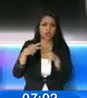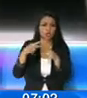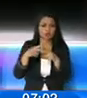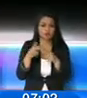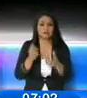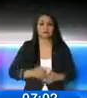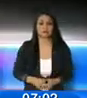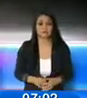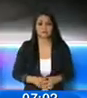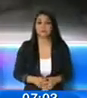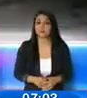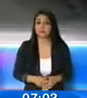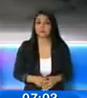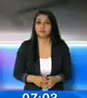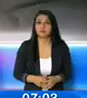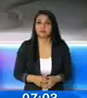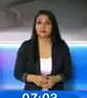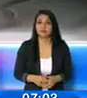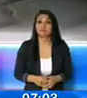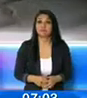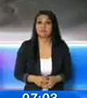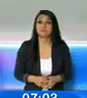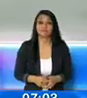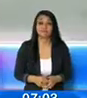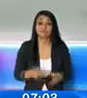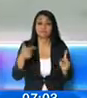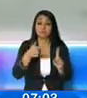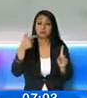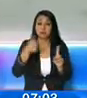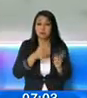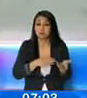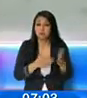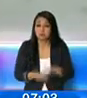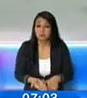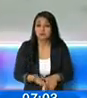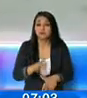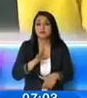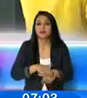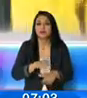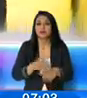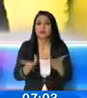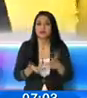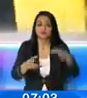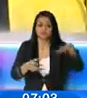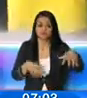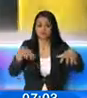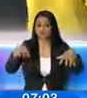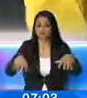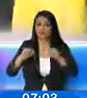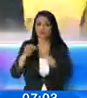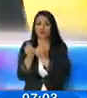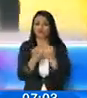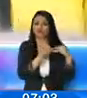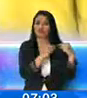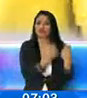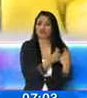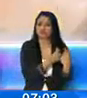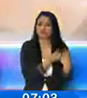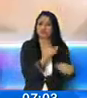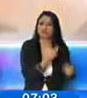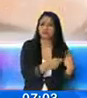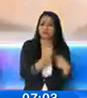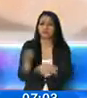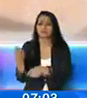taxi. Aparentemente este hecho de sangre se debería a una lucha de espacios entre 2 supuestas bandas